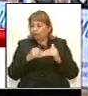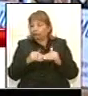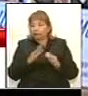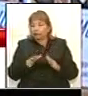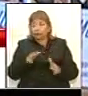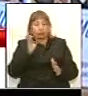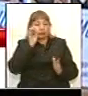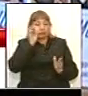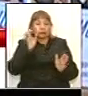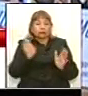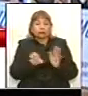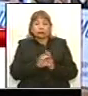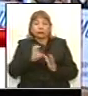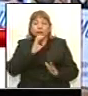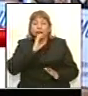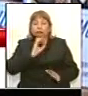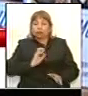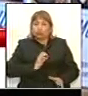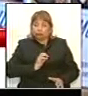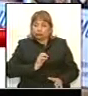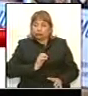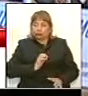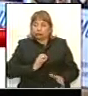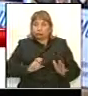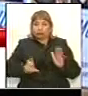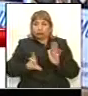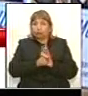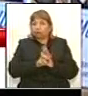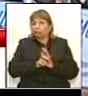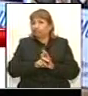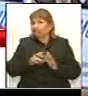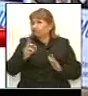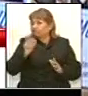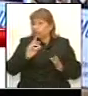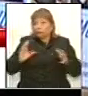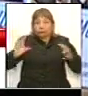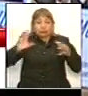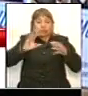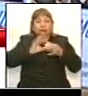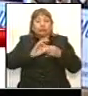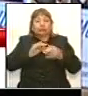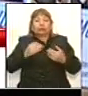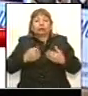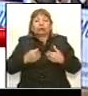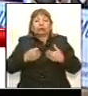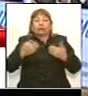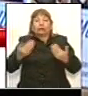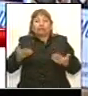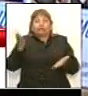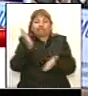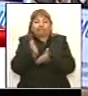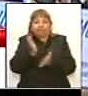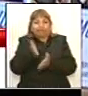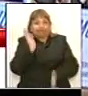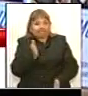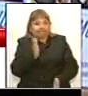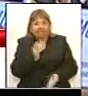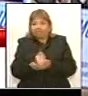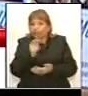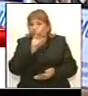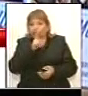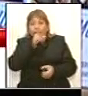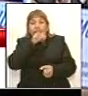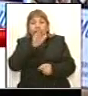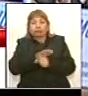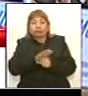por ejemplo, lo de Chosica. Es ley, la mía es un componente, la mía simplemente está diciendo que vamos a castigarlos si no cumplen con